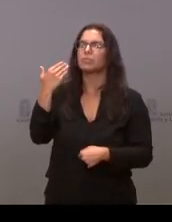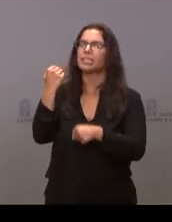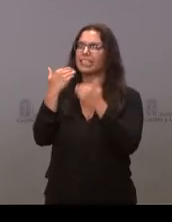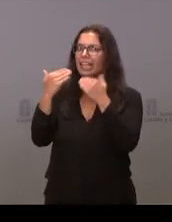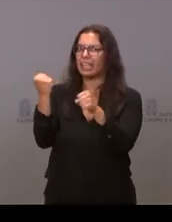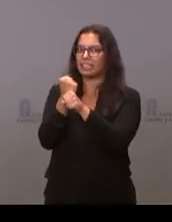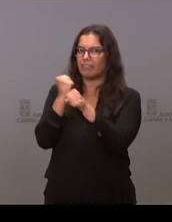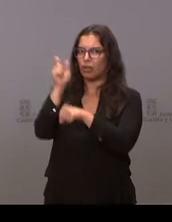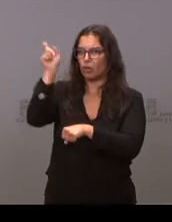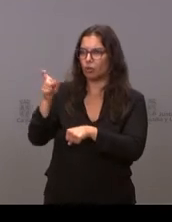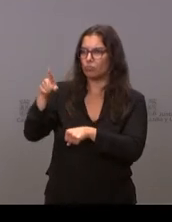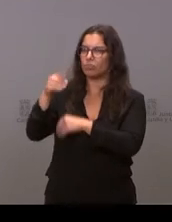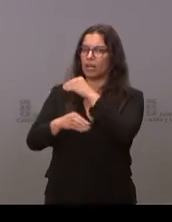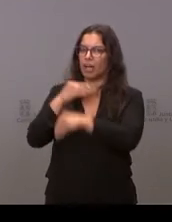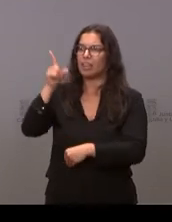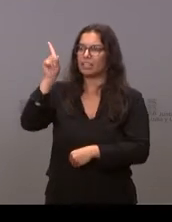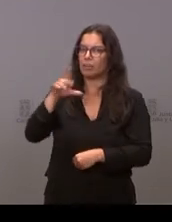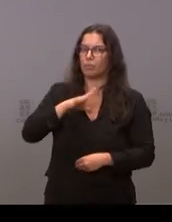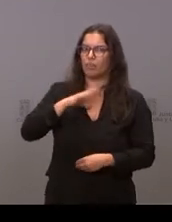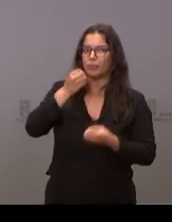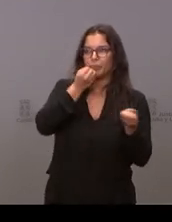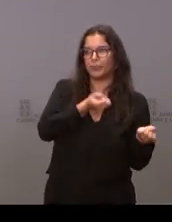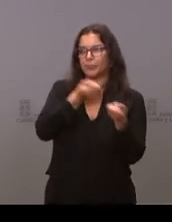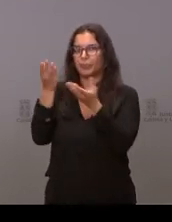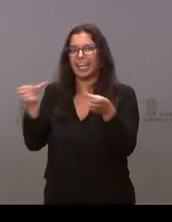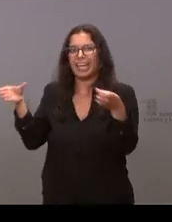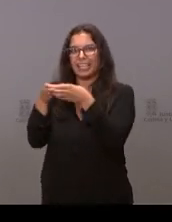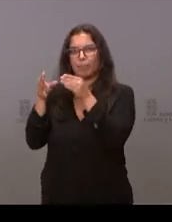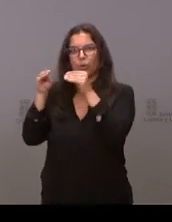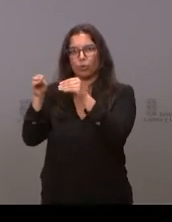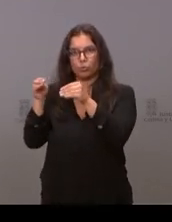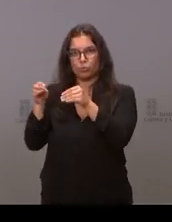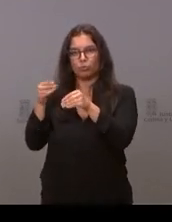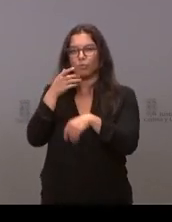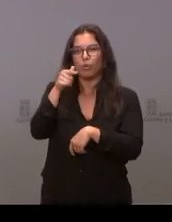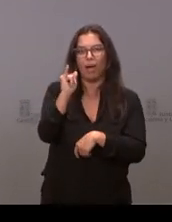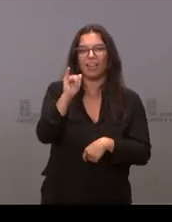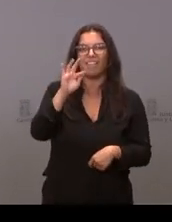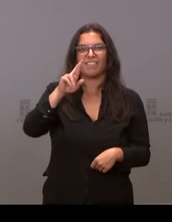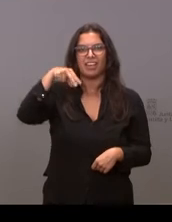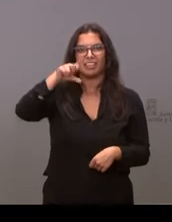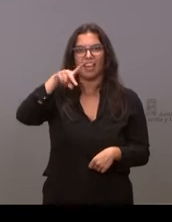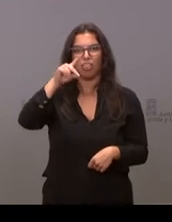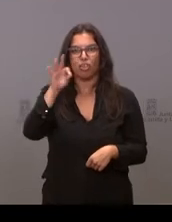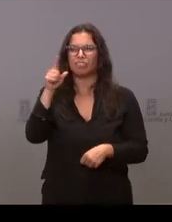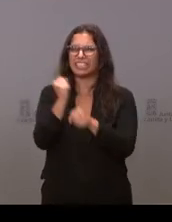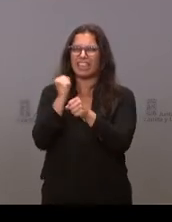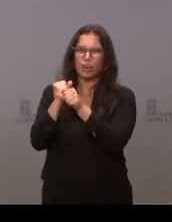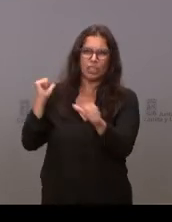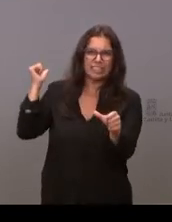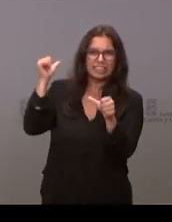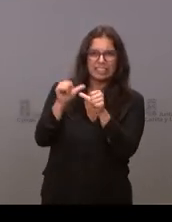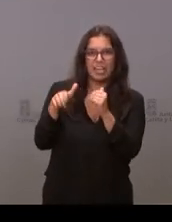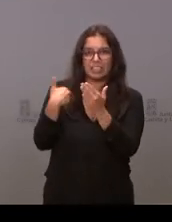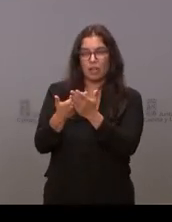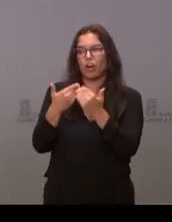y quiero que transmitas también a todo tu equipo, aquí está Fernando, toda la labor que habéis hecho durante este